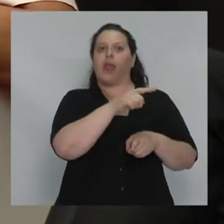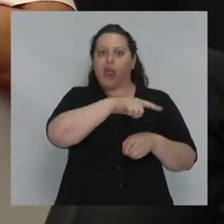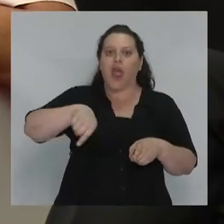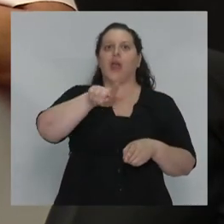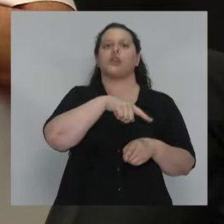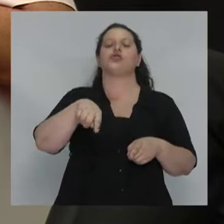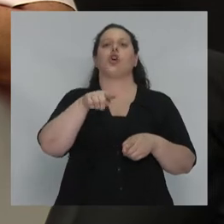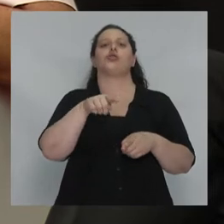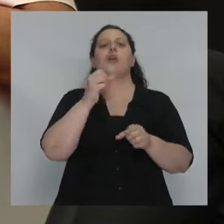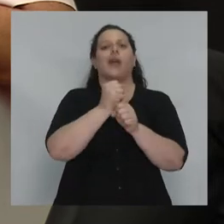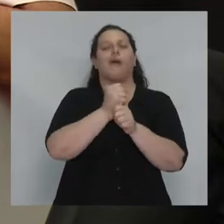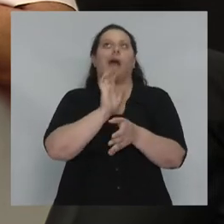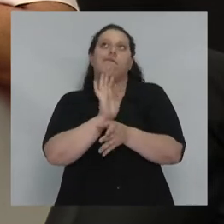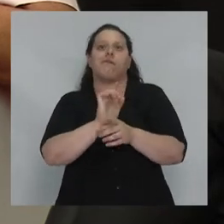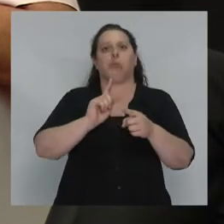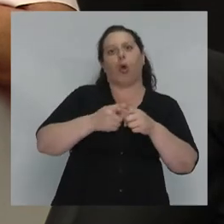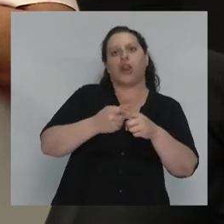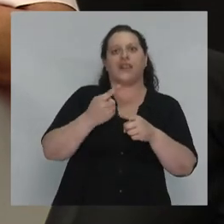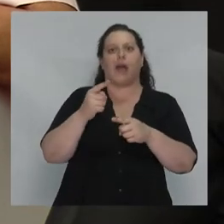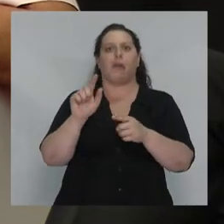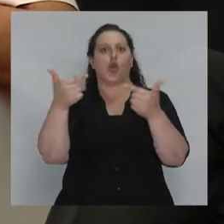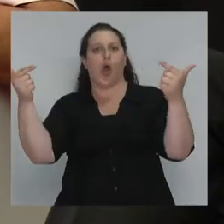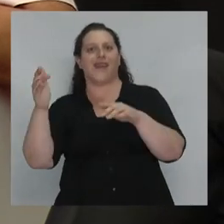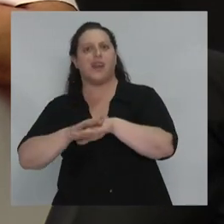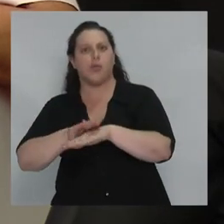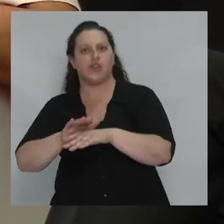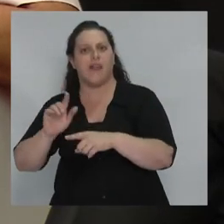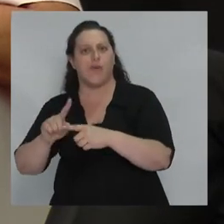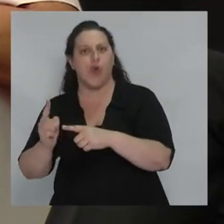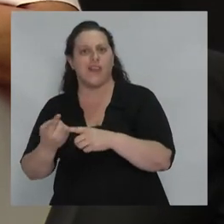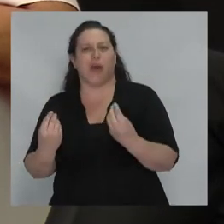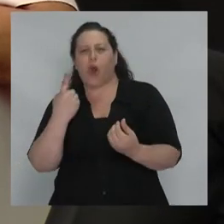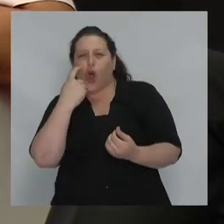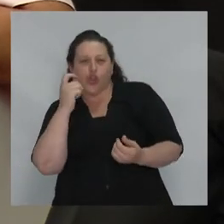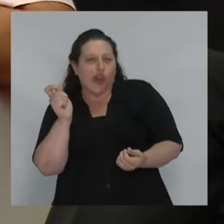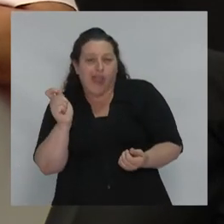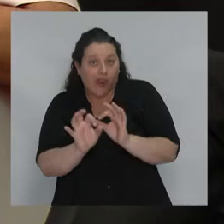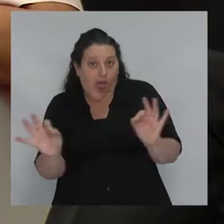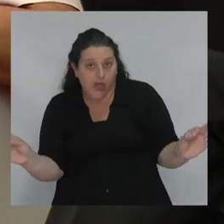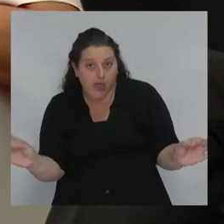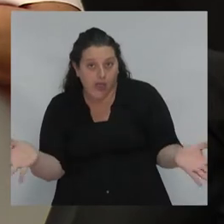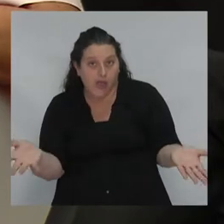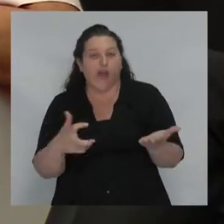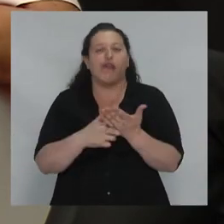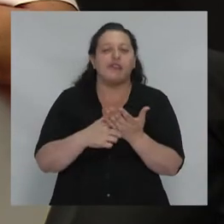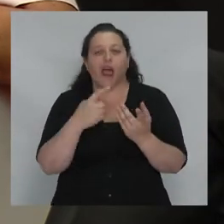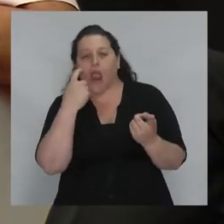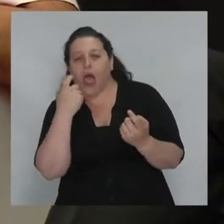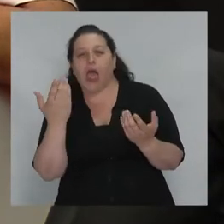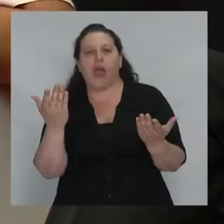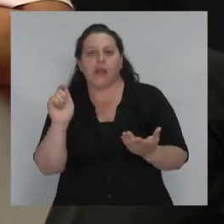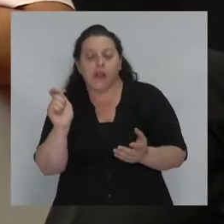sin responsabilidad política, porque nadie los vigila, nadie los fiscaliza, nadie